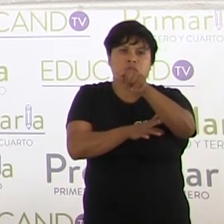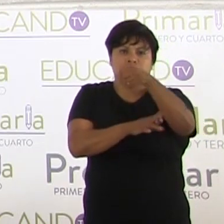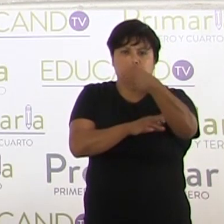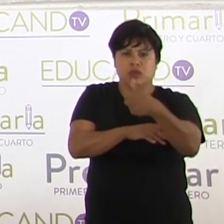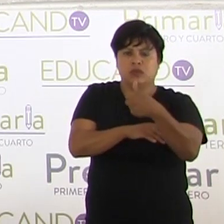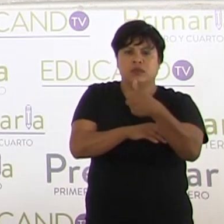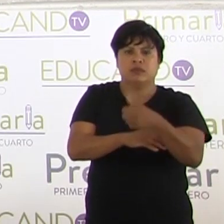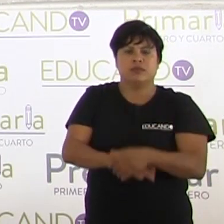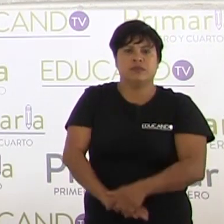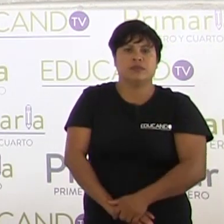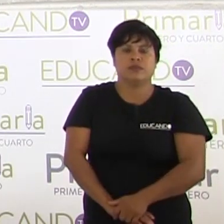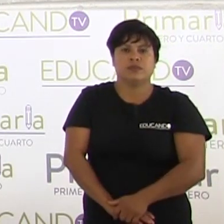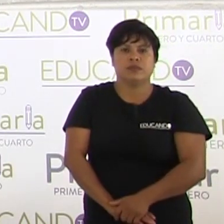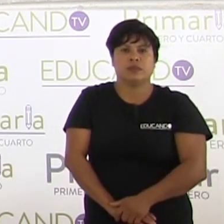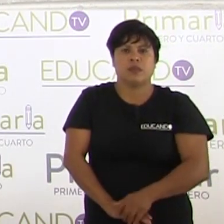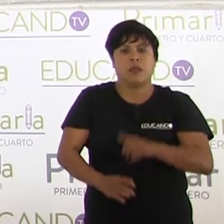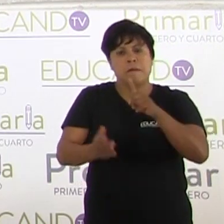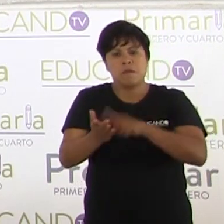1776,